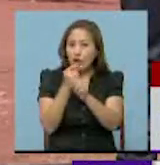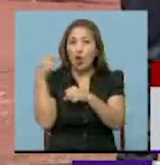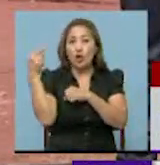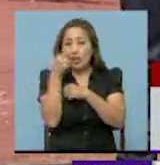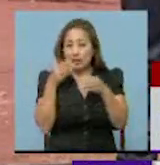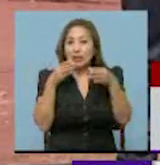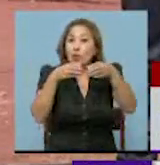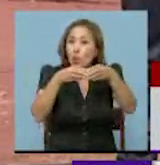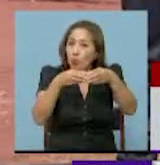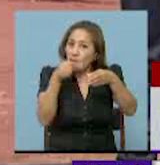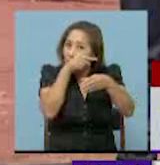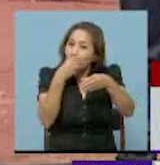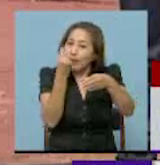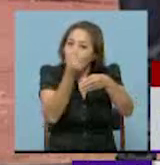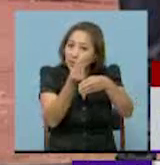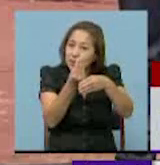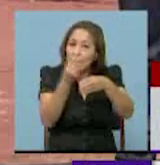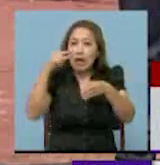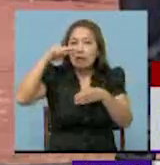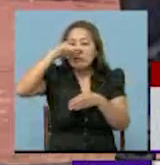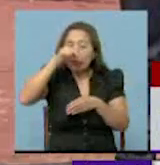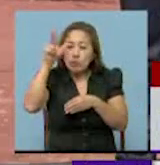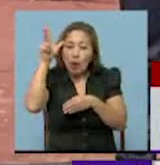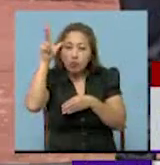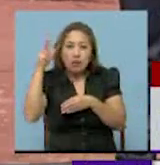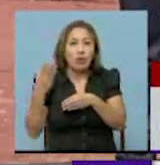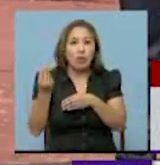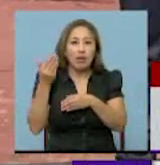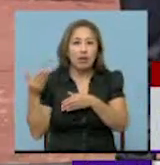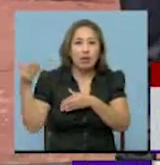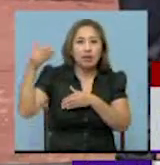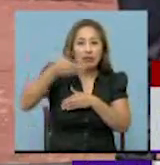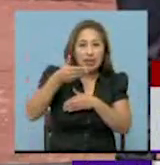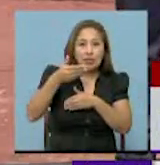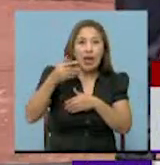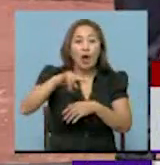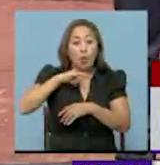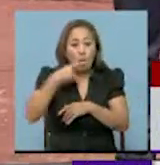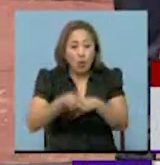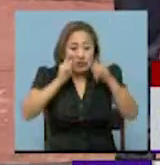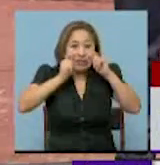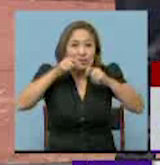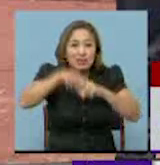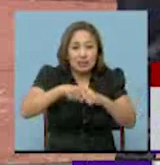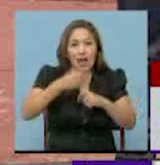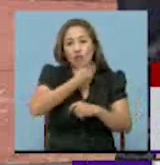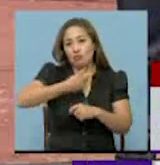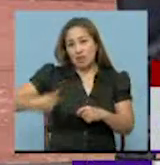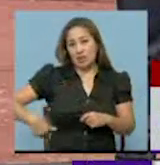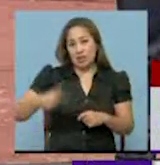Ezequiel. Creo que es la séptima o octava vez que visito Jujuy en 2 años y medio como presidente, como siempre les digo,